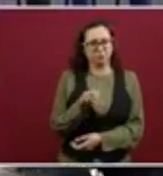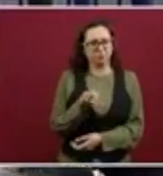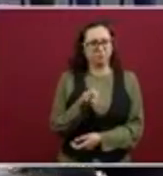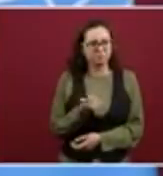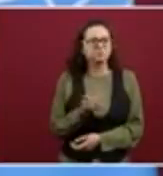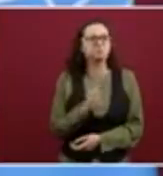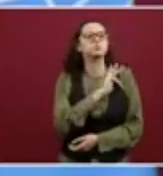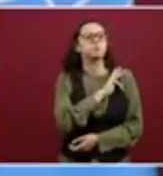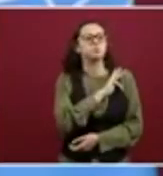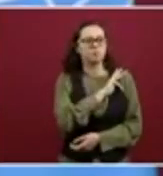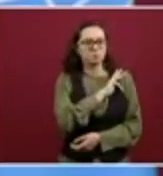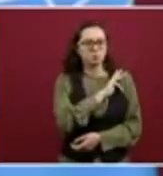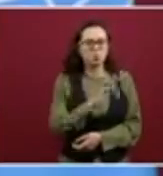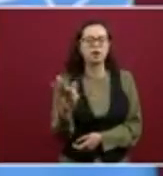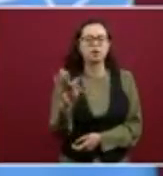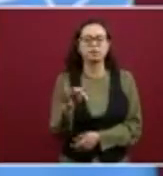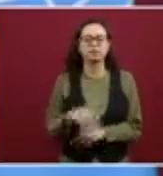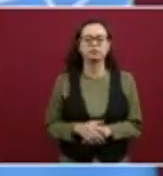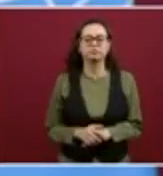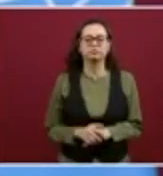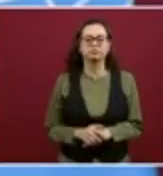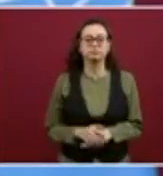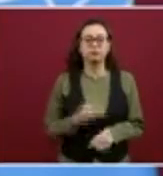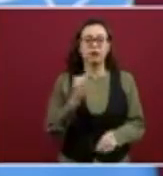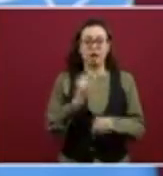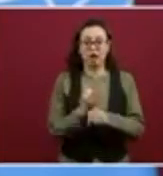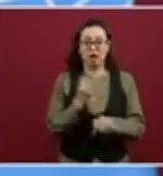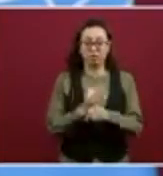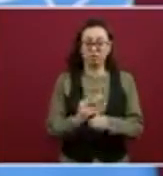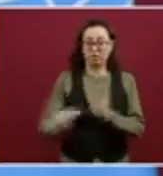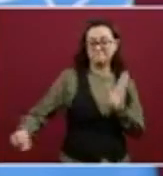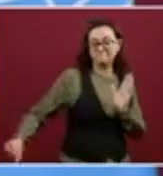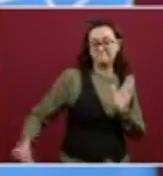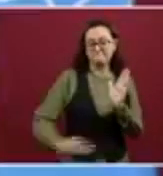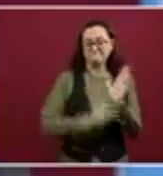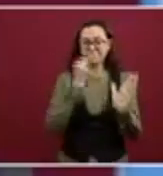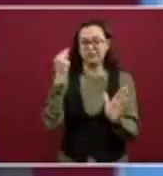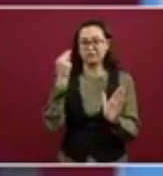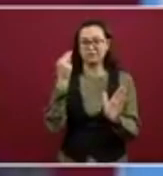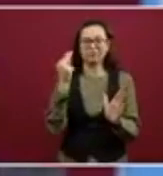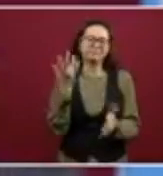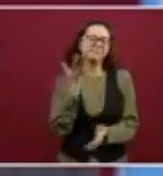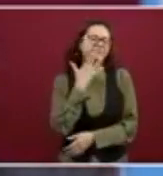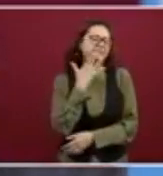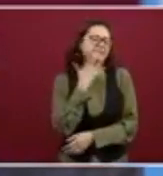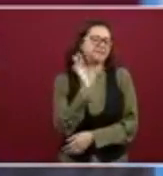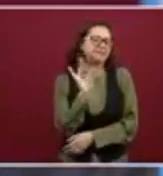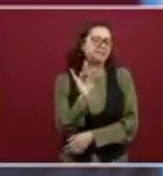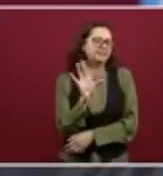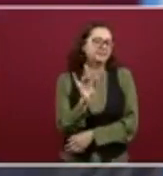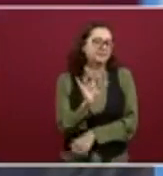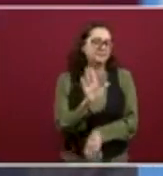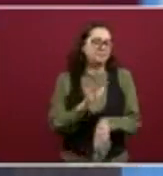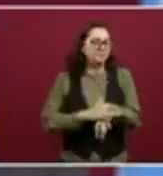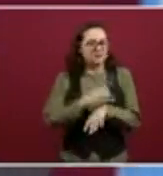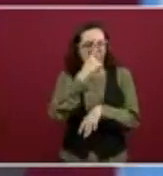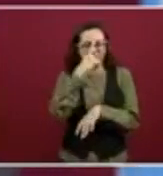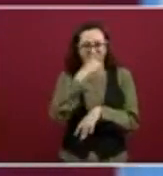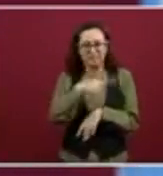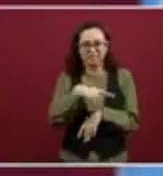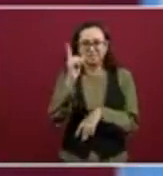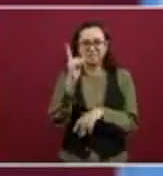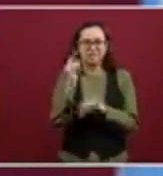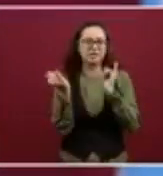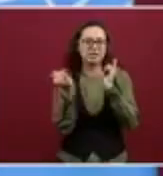pudo. El decreto que acabo de firmar ahora, pues, es pan comido para que se acabe